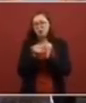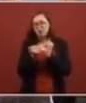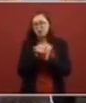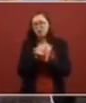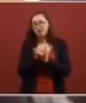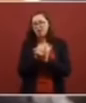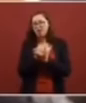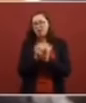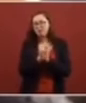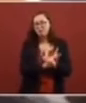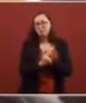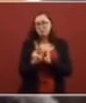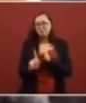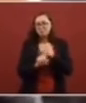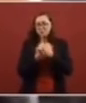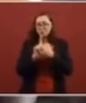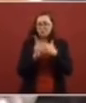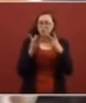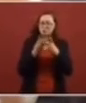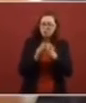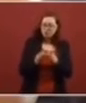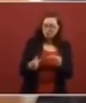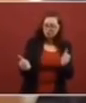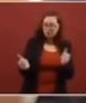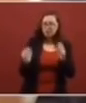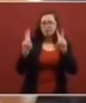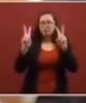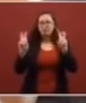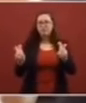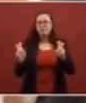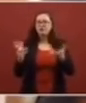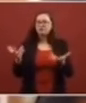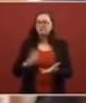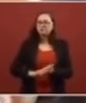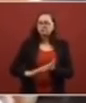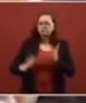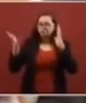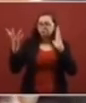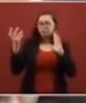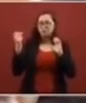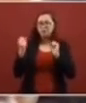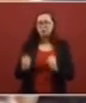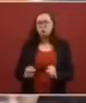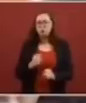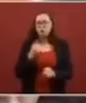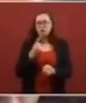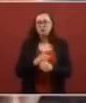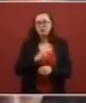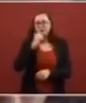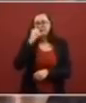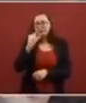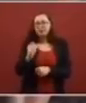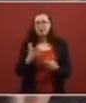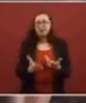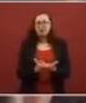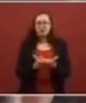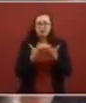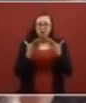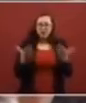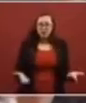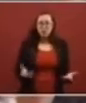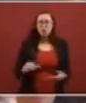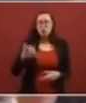realmente la resolvieron. La inseguridad. Hoy encontraron el cuerpo del